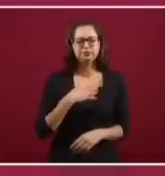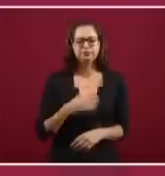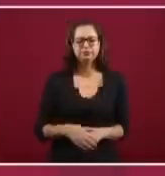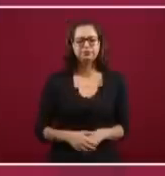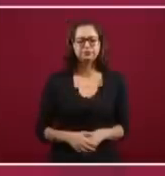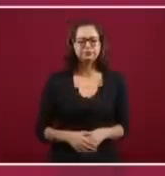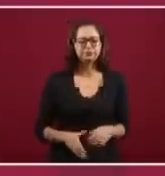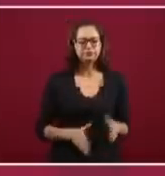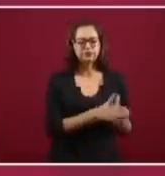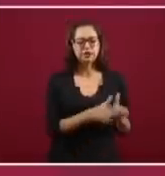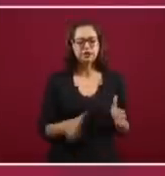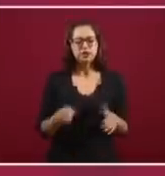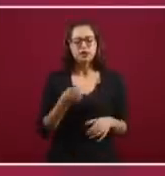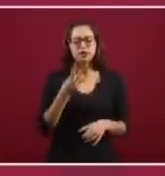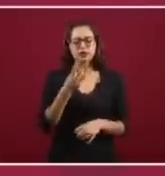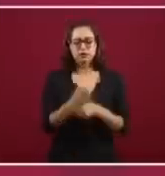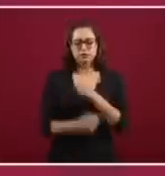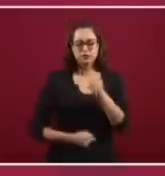Calderón,